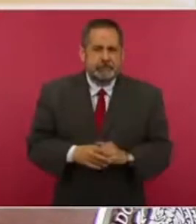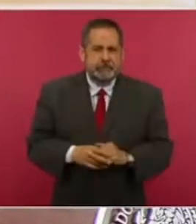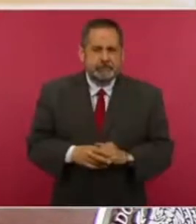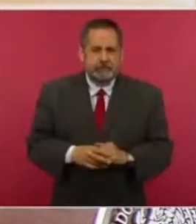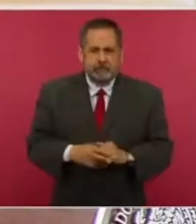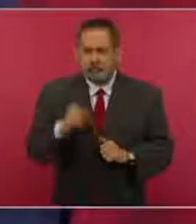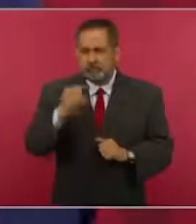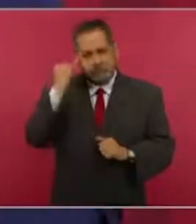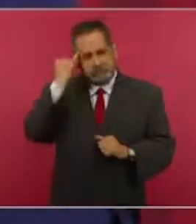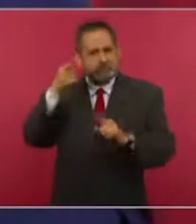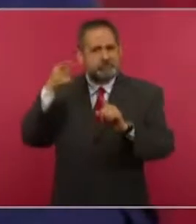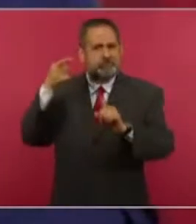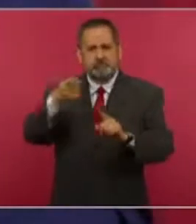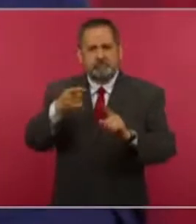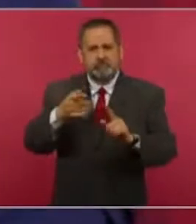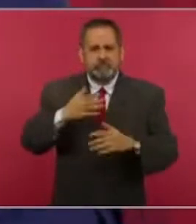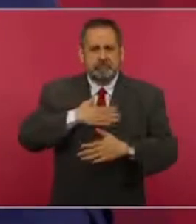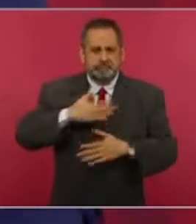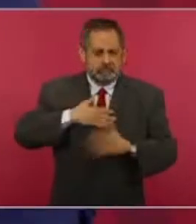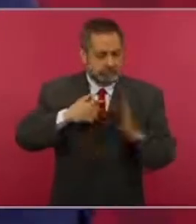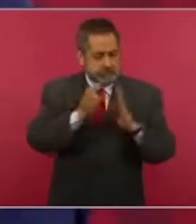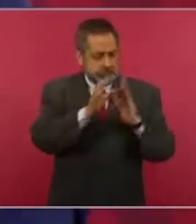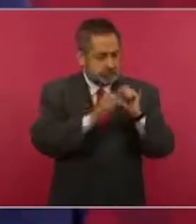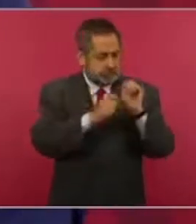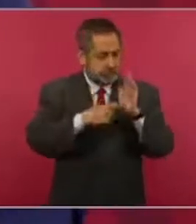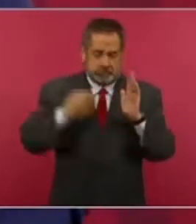Uno de los principios, mandatos